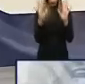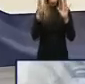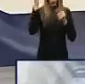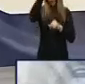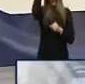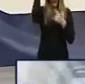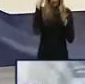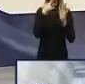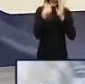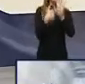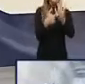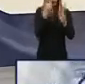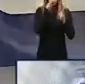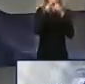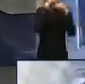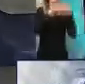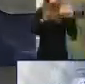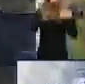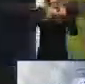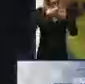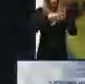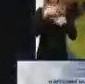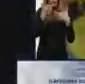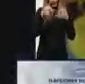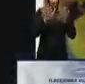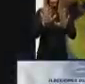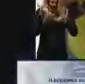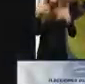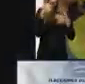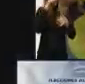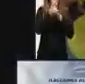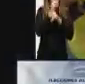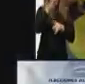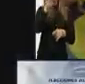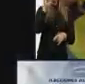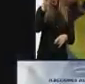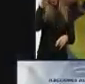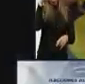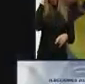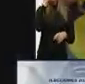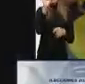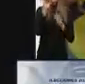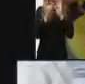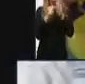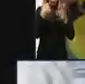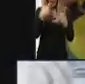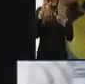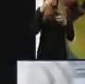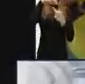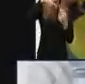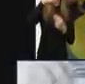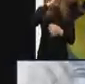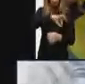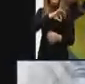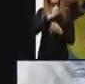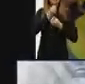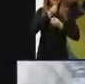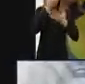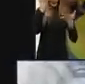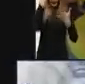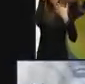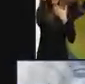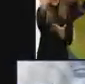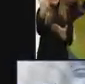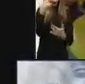dicha, la tendencia se ha marcado y es así como también Bernardo Arévalo a través de sus redes sociales ha expresado el agradecimiento a todos los